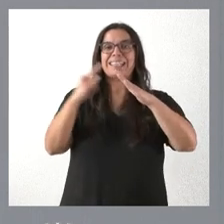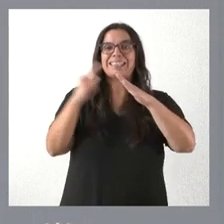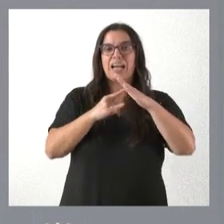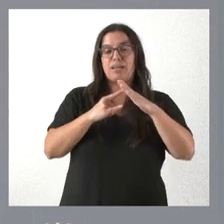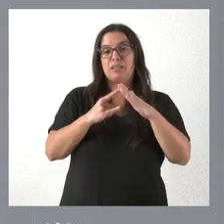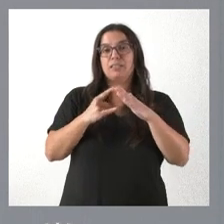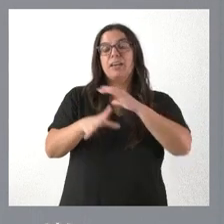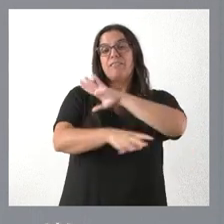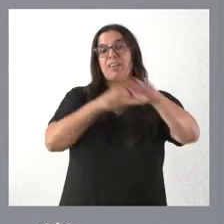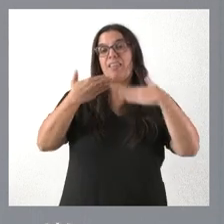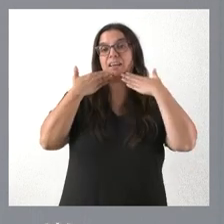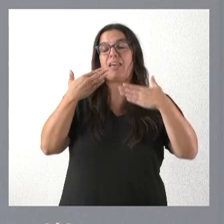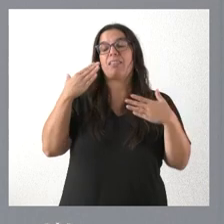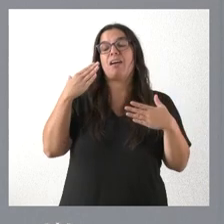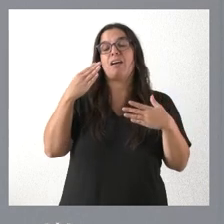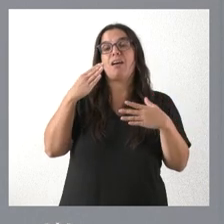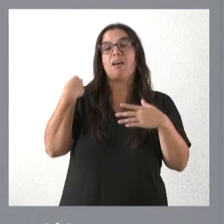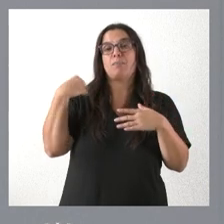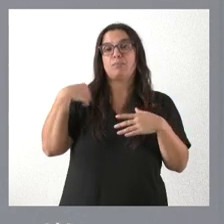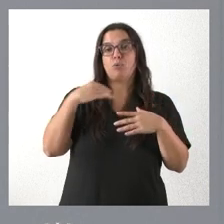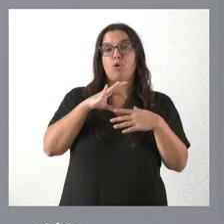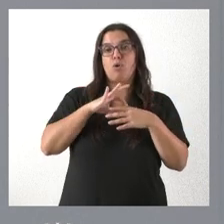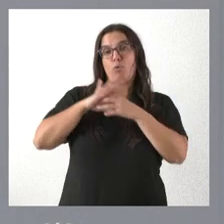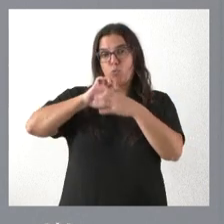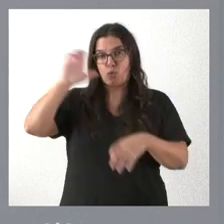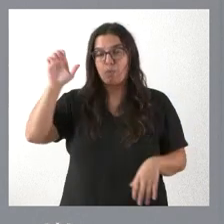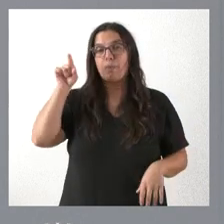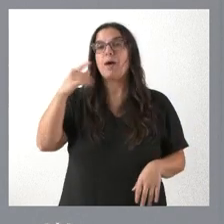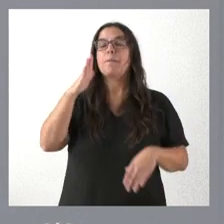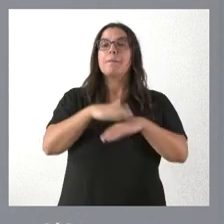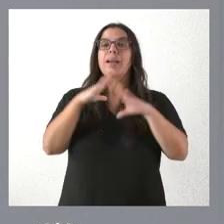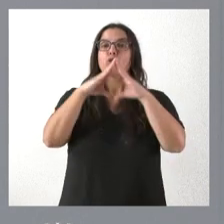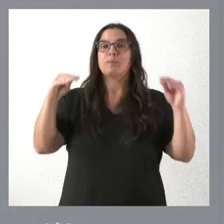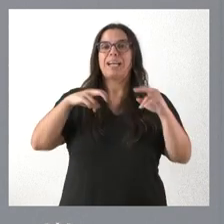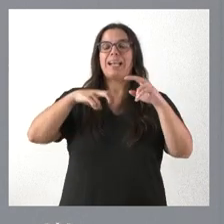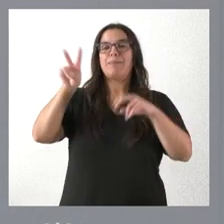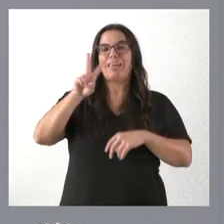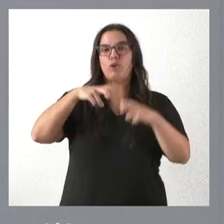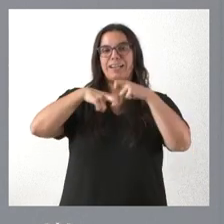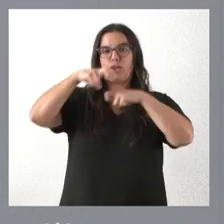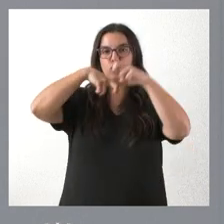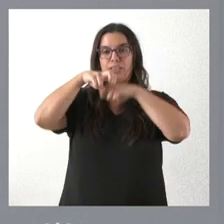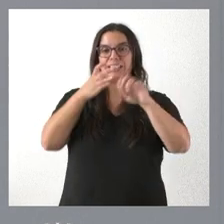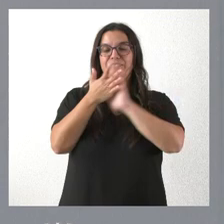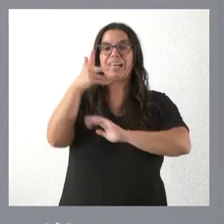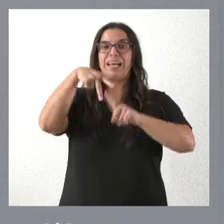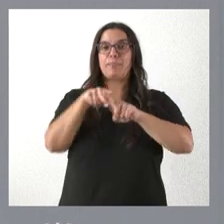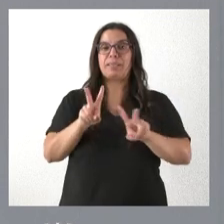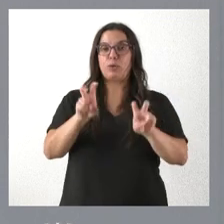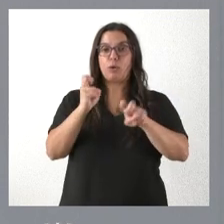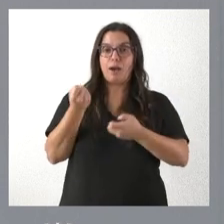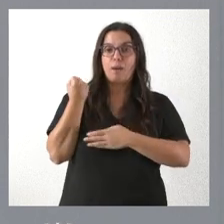europeos en este caso riaq para el Hospital Universitario río Ortega se apoya el uso de nuevas herramientas de